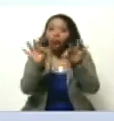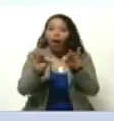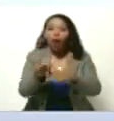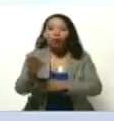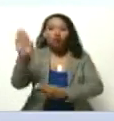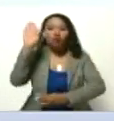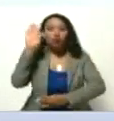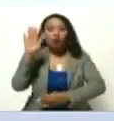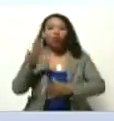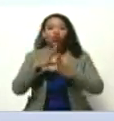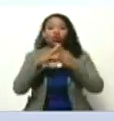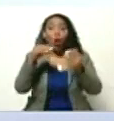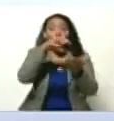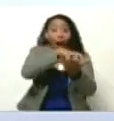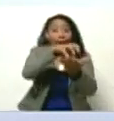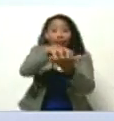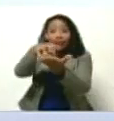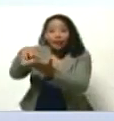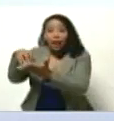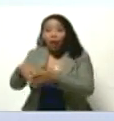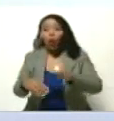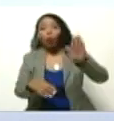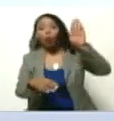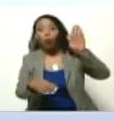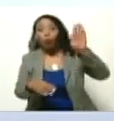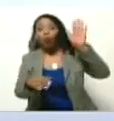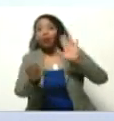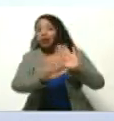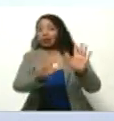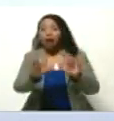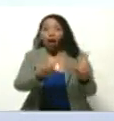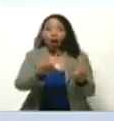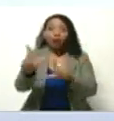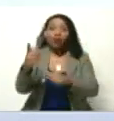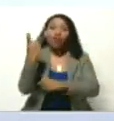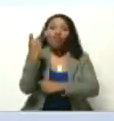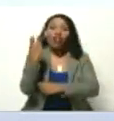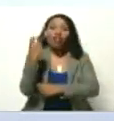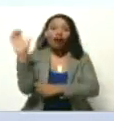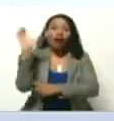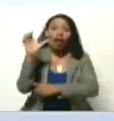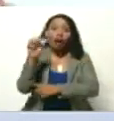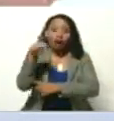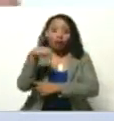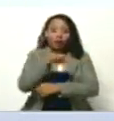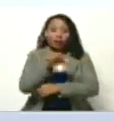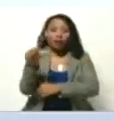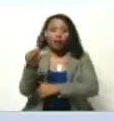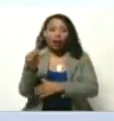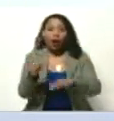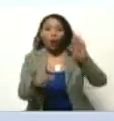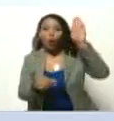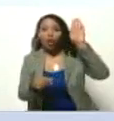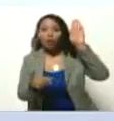por todos los estados han sido juramentados, solo nos queda Caracas, que va a ser esta semana, y cerramos